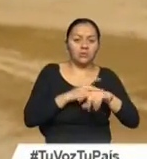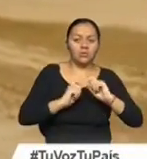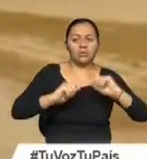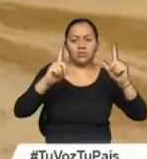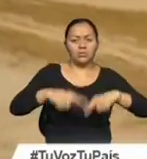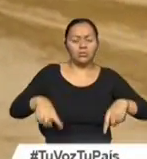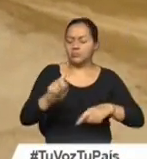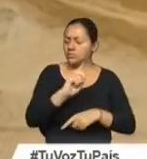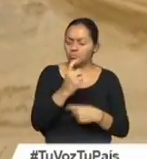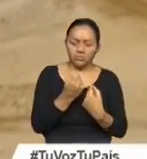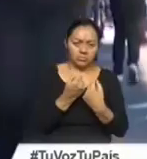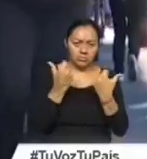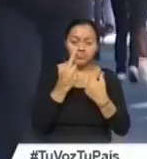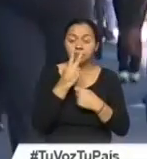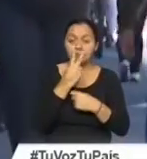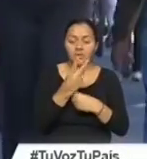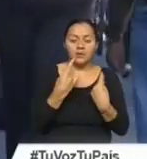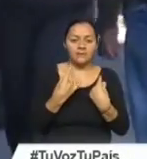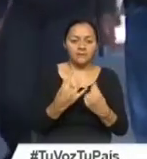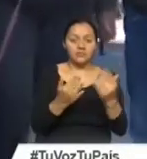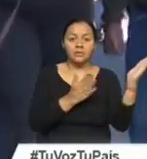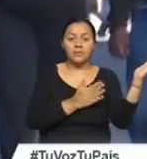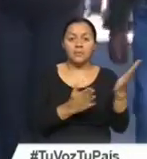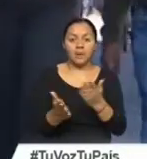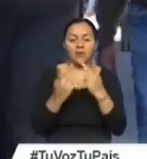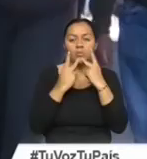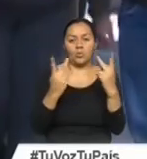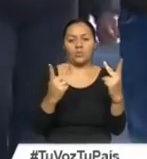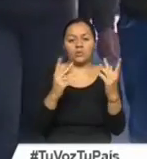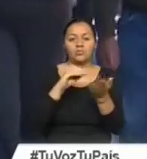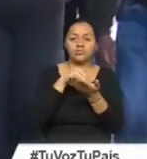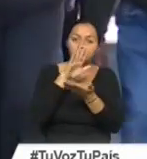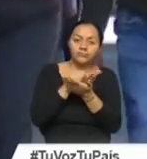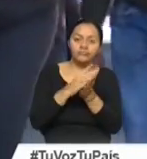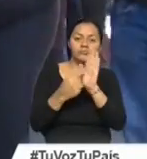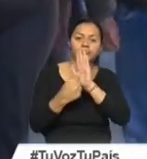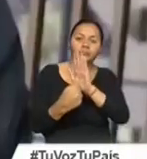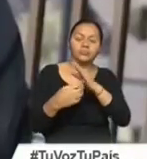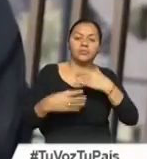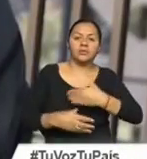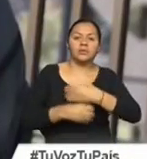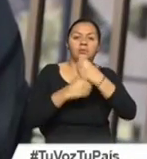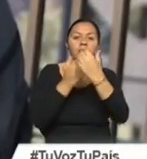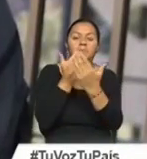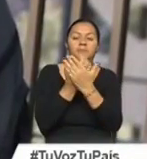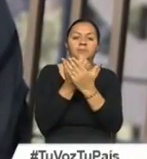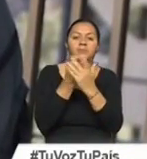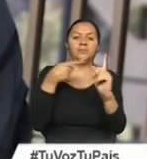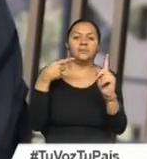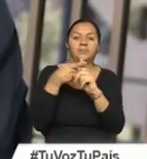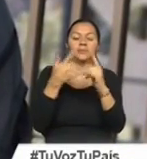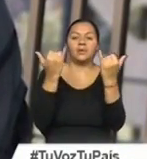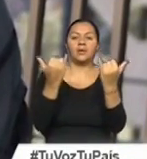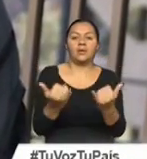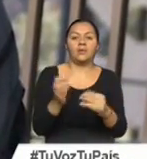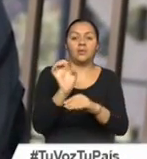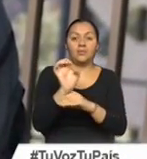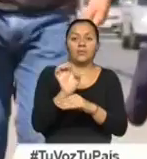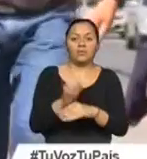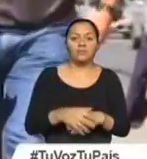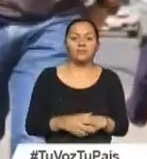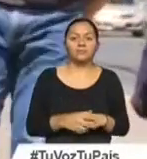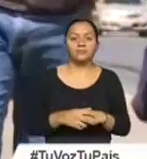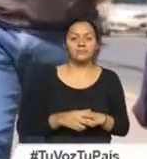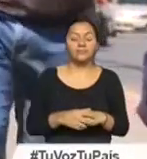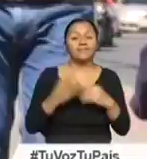y optó por la aplicación eficiente de políticas públicas, reflejadas en la recuperación económica que tiene actualmente el país.